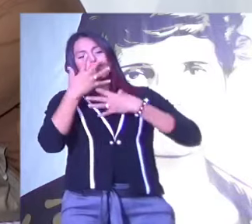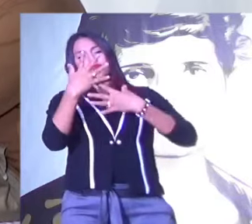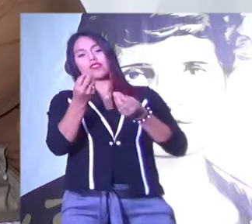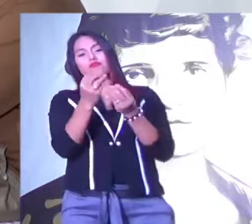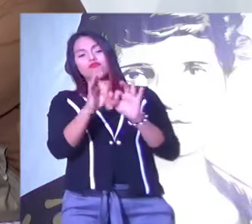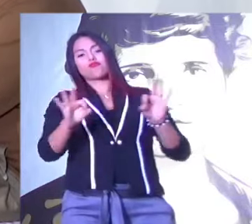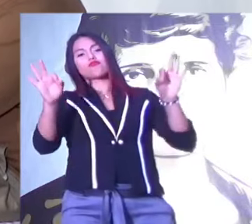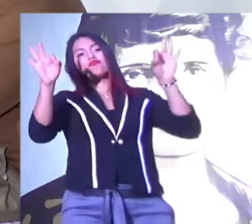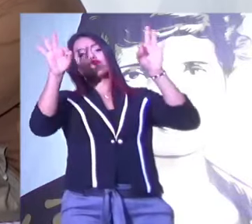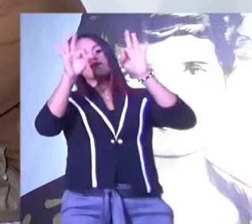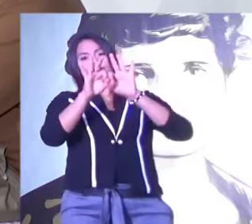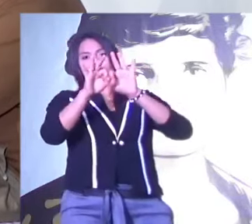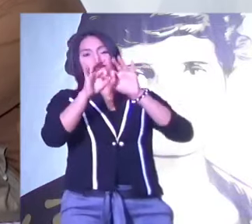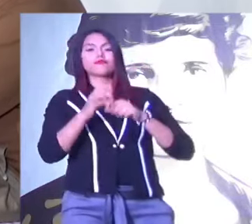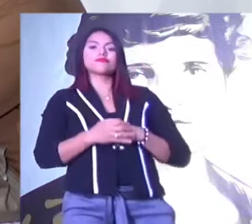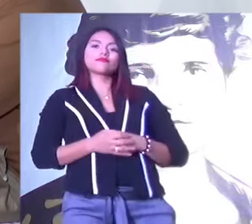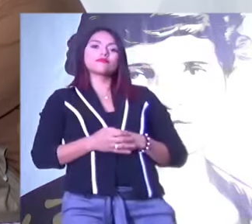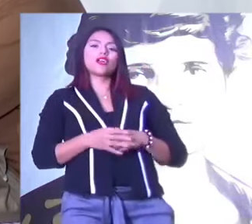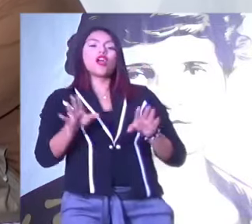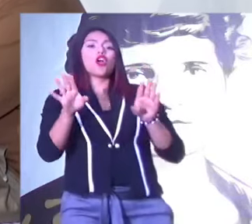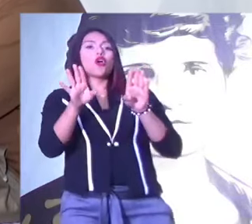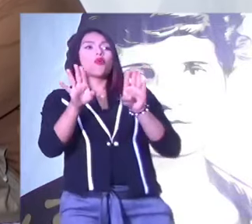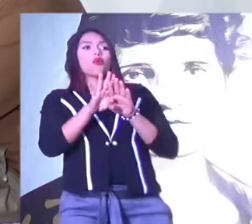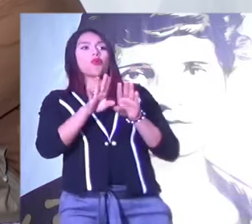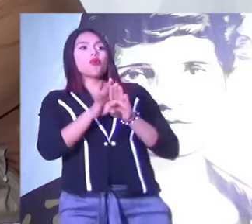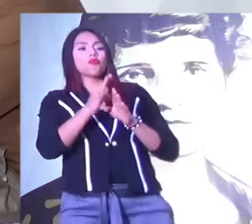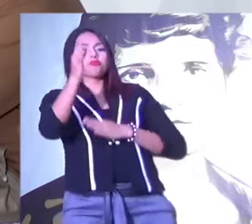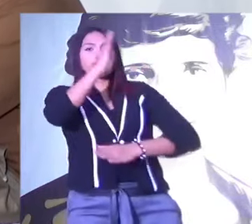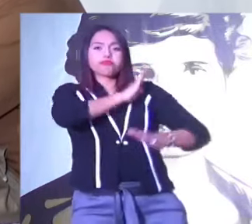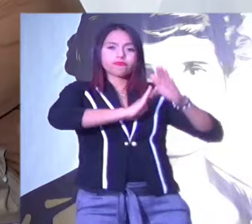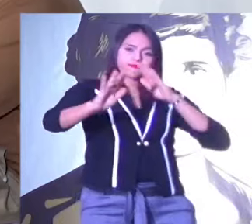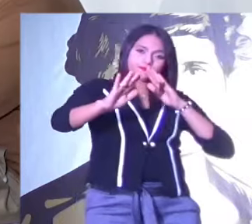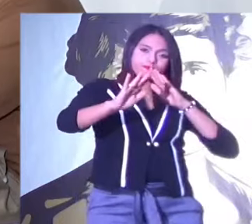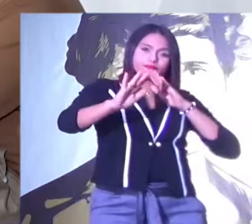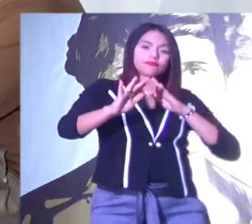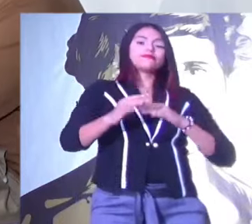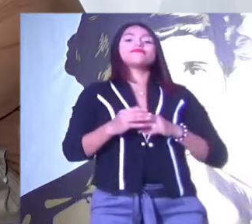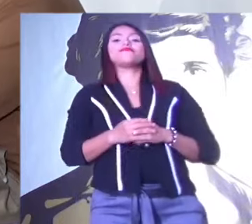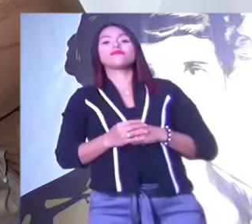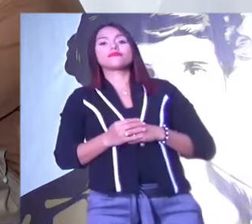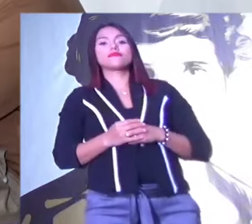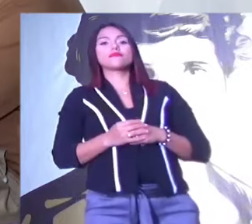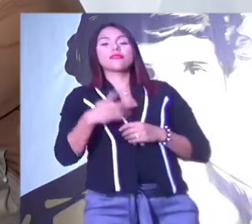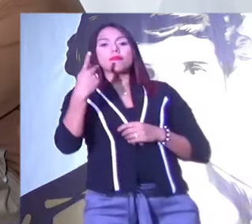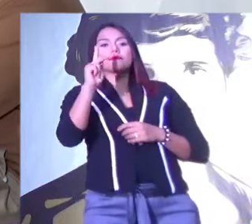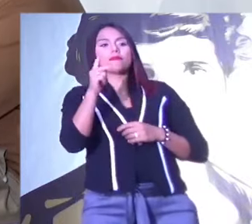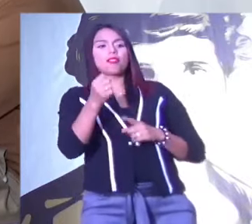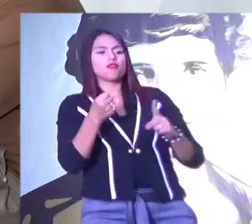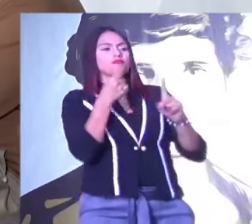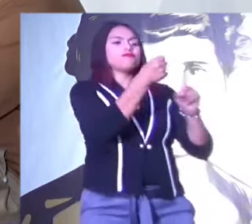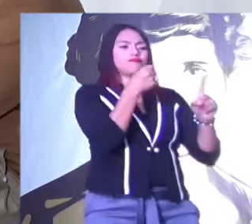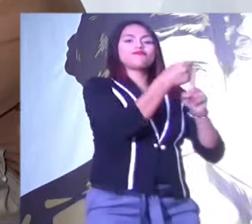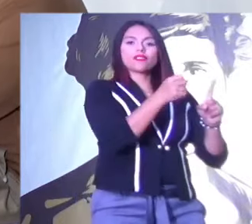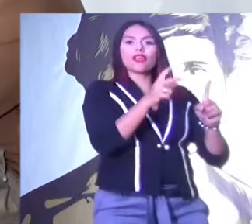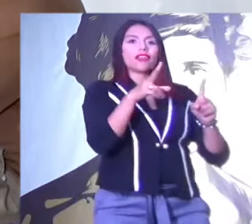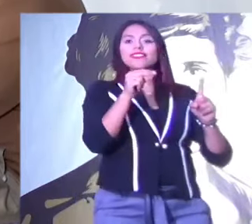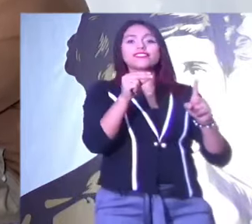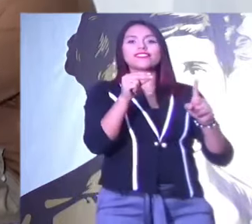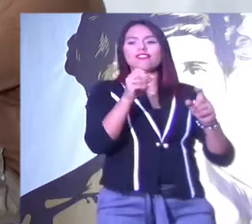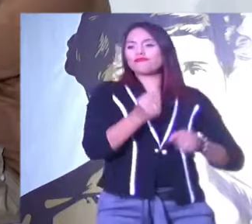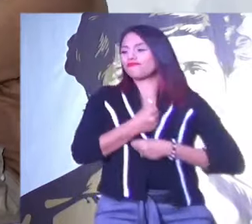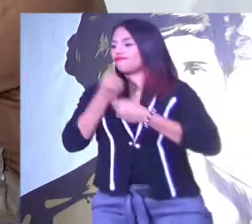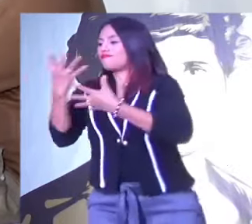fueran pues luchadores de artes marciales, ¿no? Entonces, pero en lugar de tirarse golpes, se tiran poemazos, ¿no?